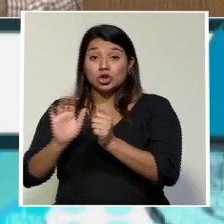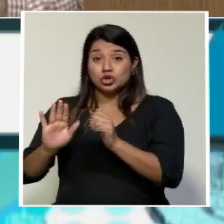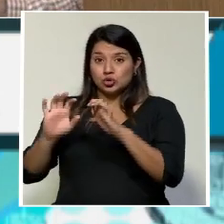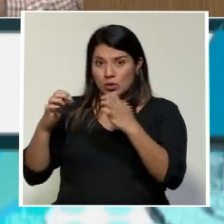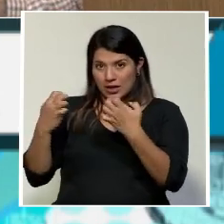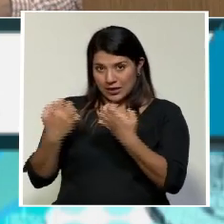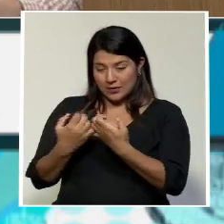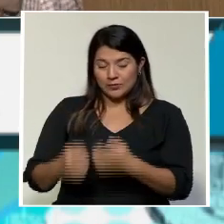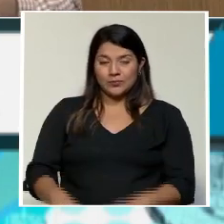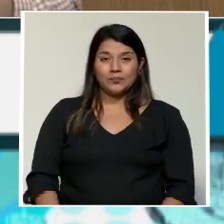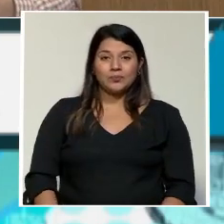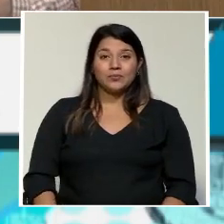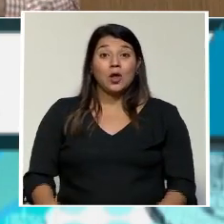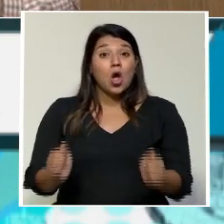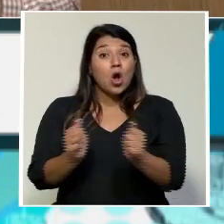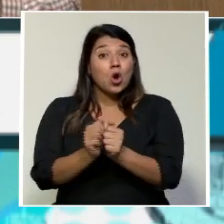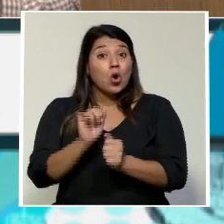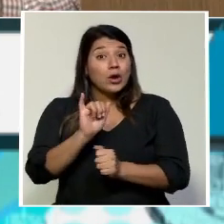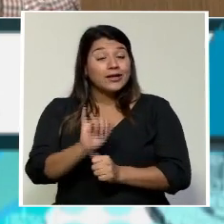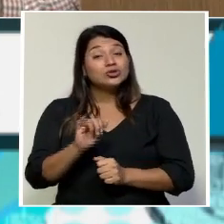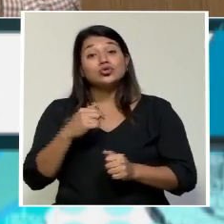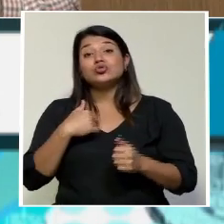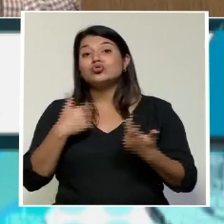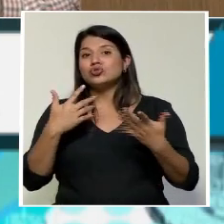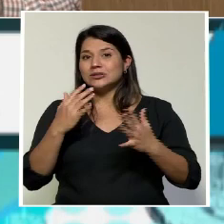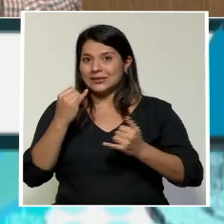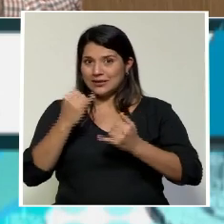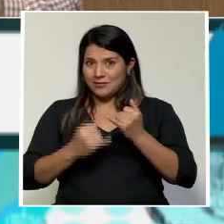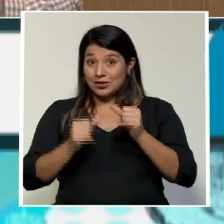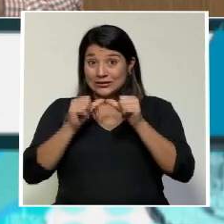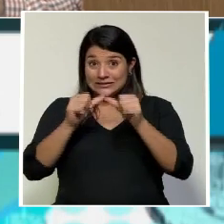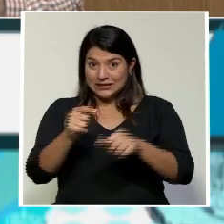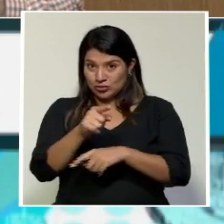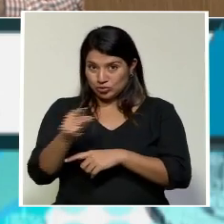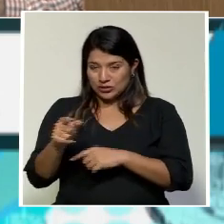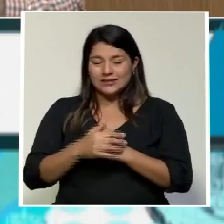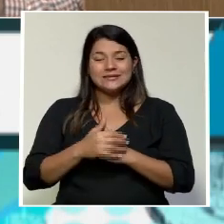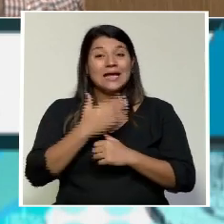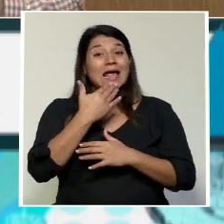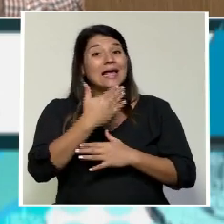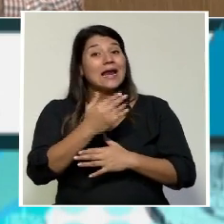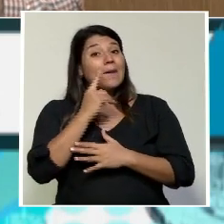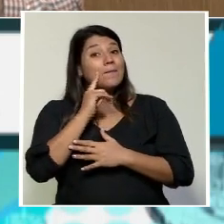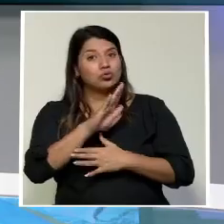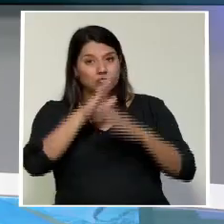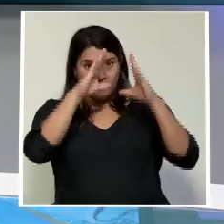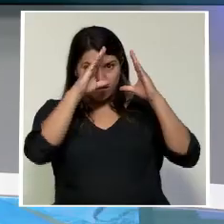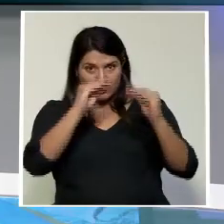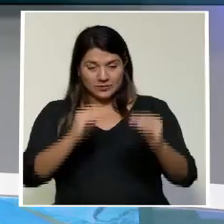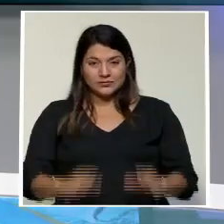PAC, no Guelmer Ramos. Con esto vamos a regresar con ustedes que tienen muchísimo más. Gracias David por esta información.